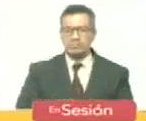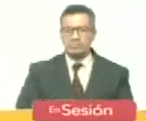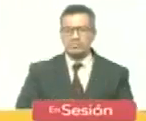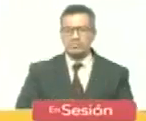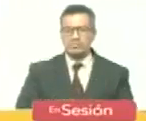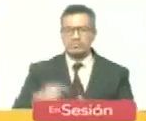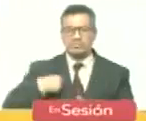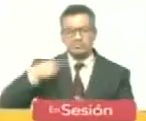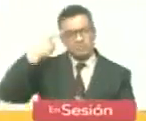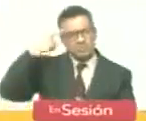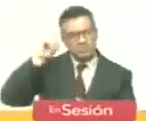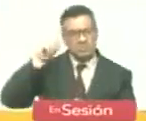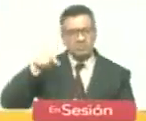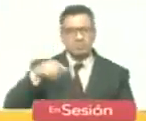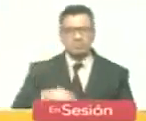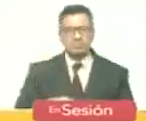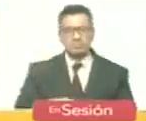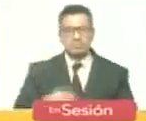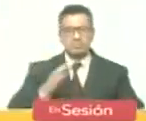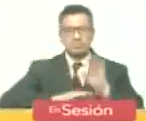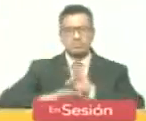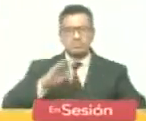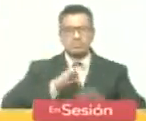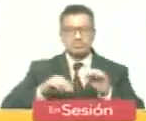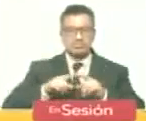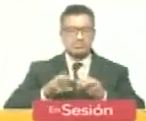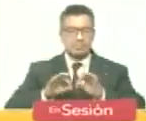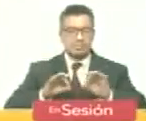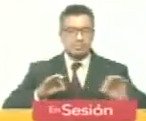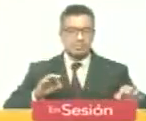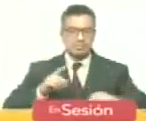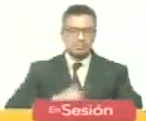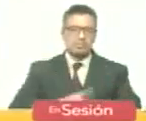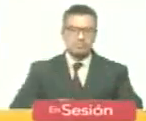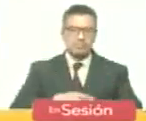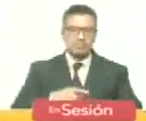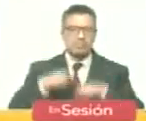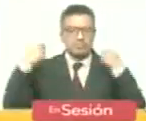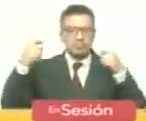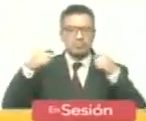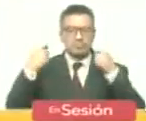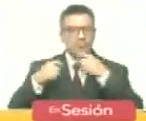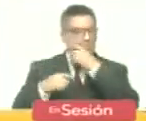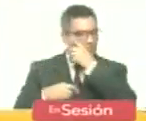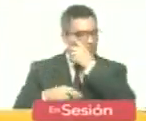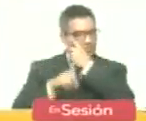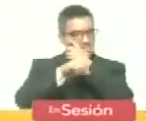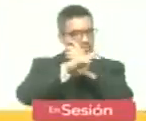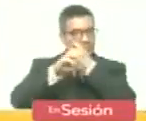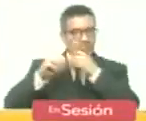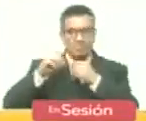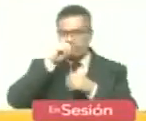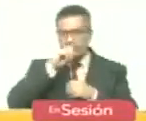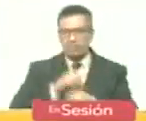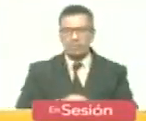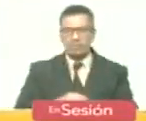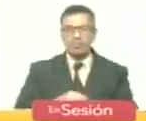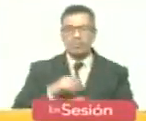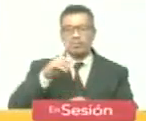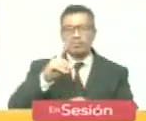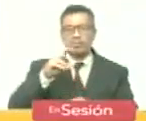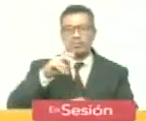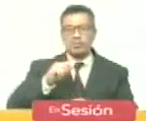Yo creo que debemos prepararnos a largo plazo para celebrar los 100 años de Doña Bárbara,